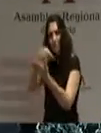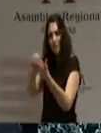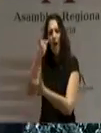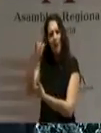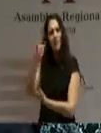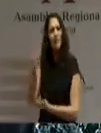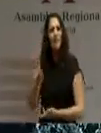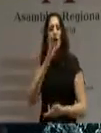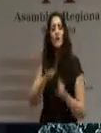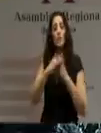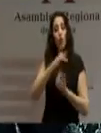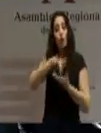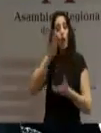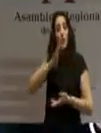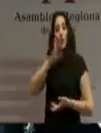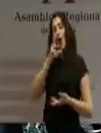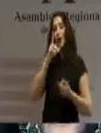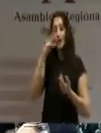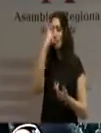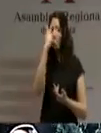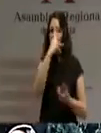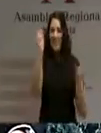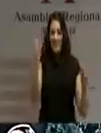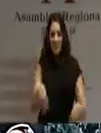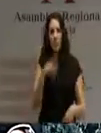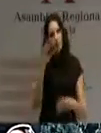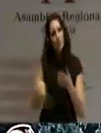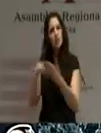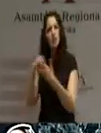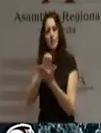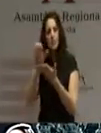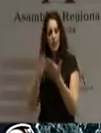que ahora, libre de cualquier sospecha, va en las listas. No tenemos nada que decir. Mire,